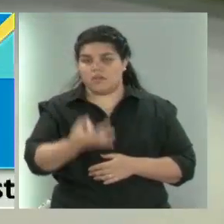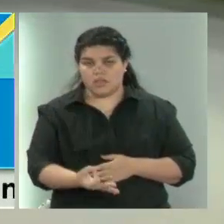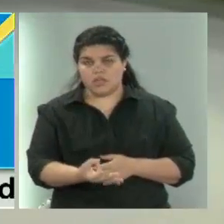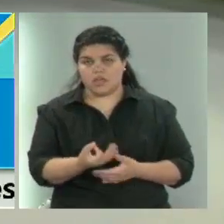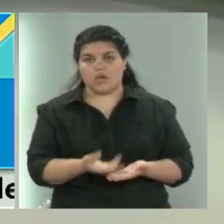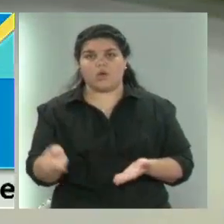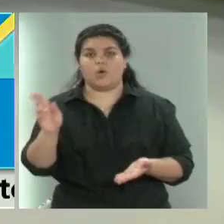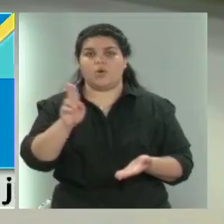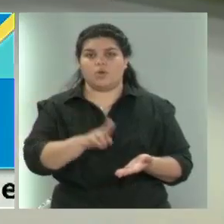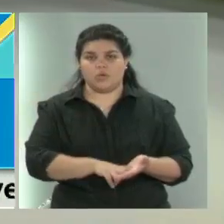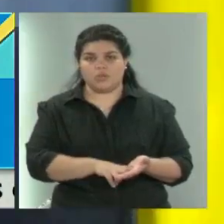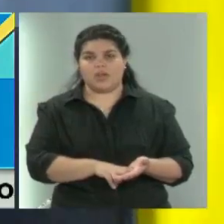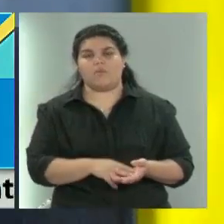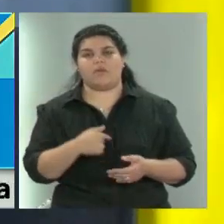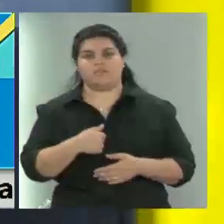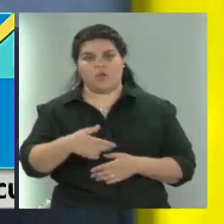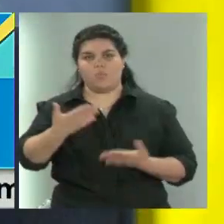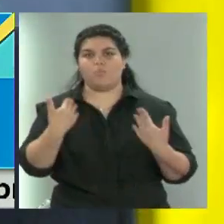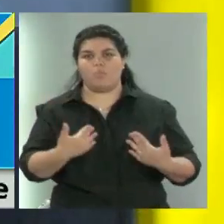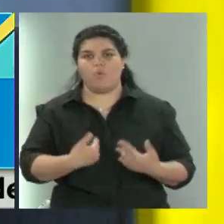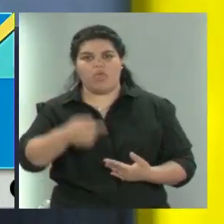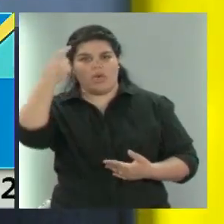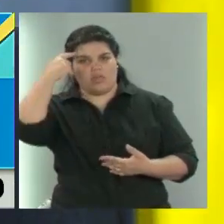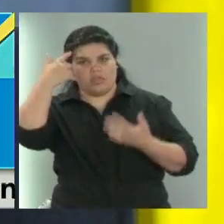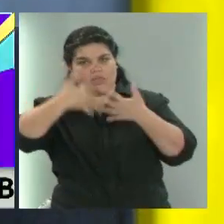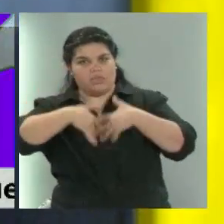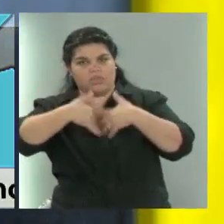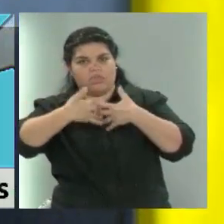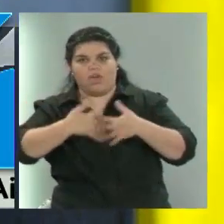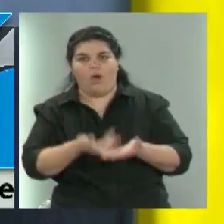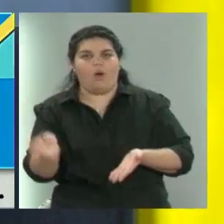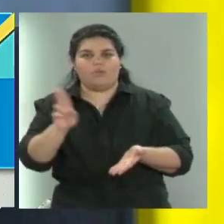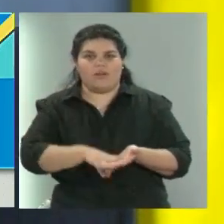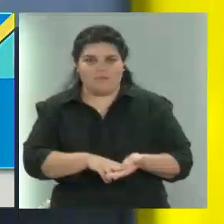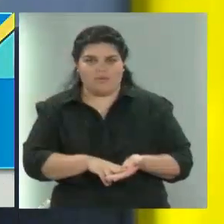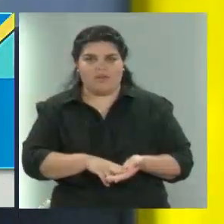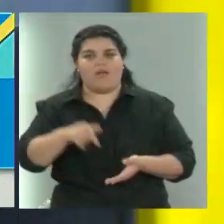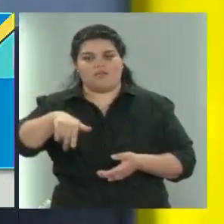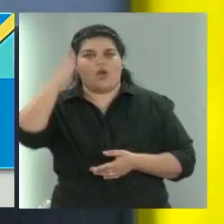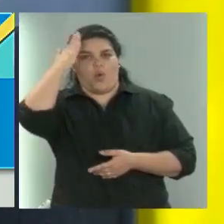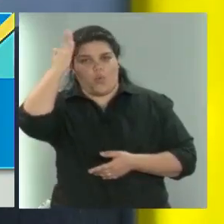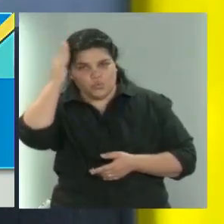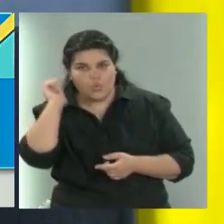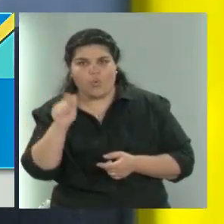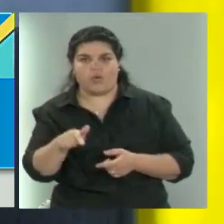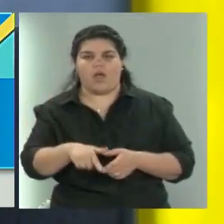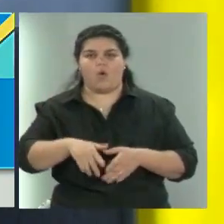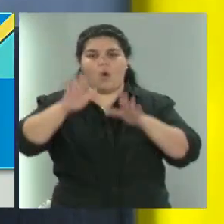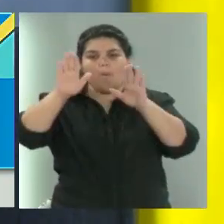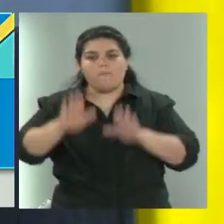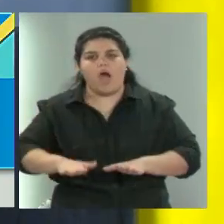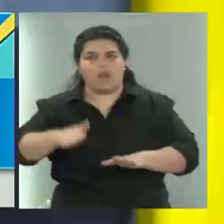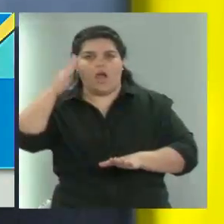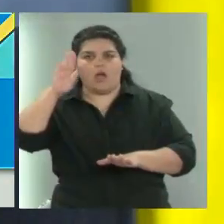reavivar toda la materia gris que también está detenida precisamente por esa cultura o esa descultura o esa detención de la